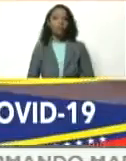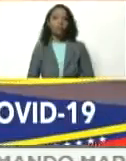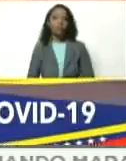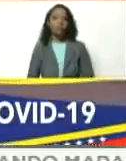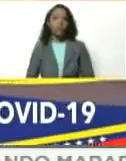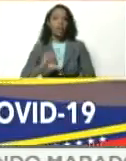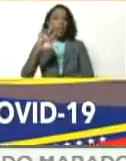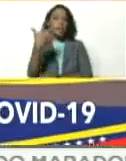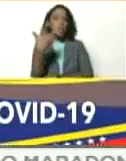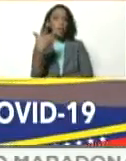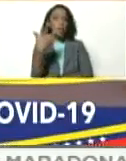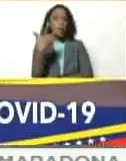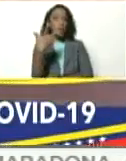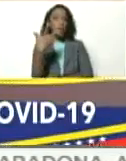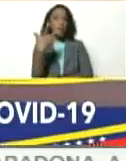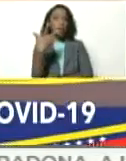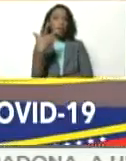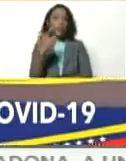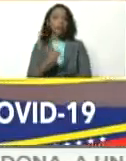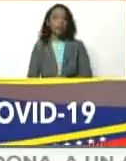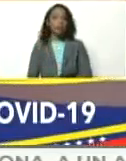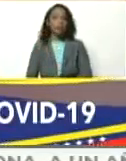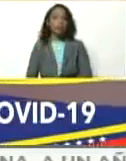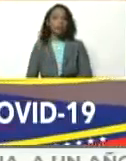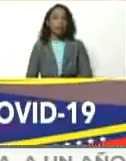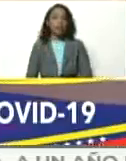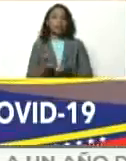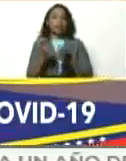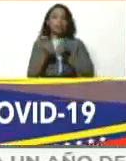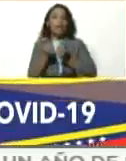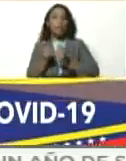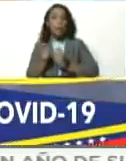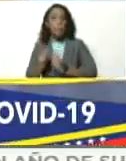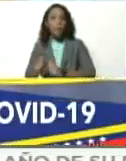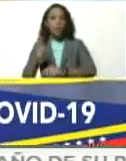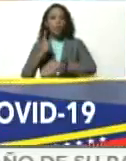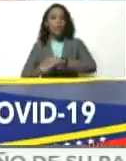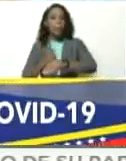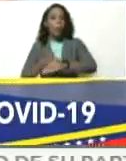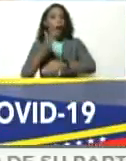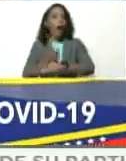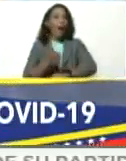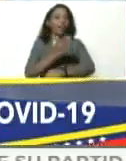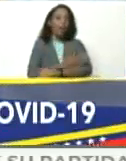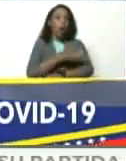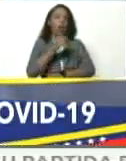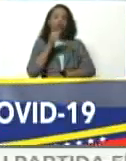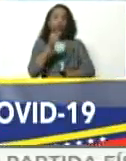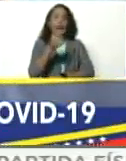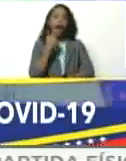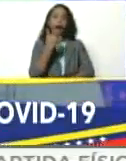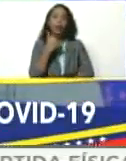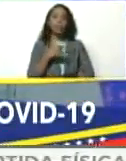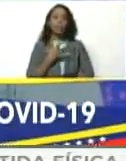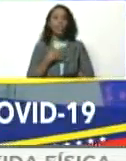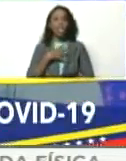Y tercero, los tratamientos a tiempo. Si usted se siente raro o